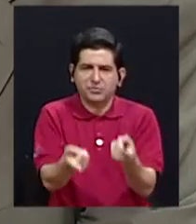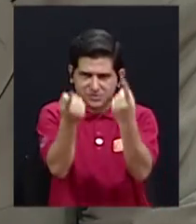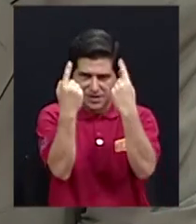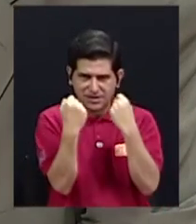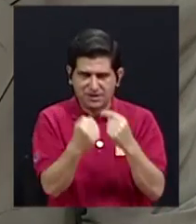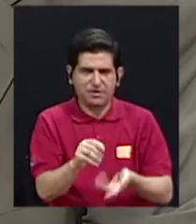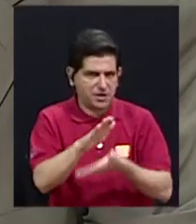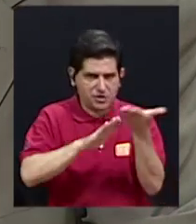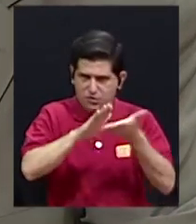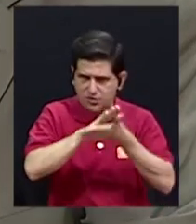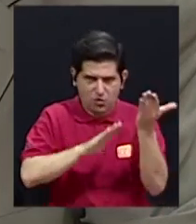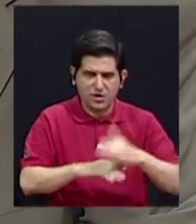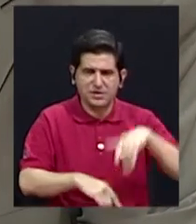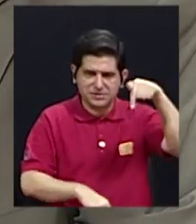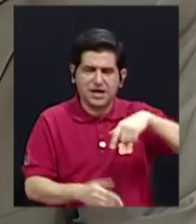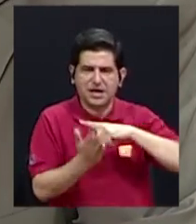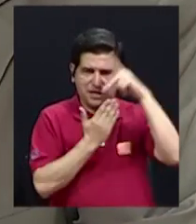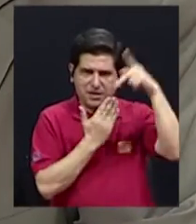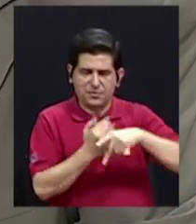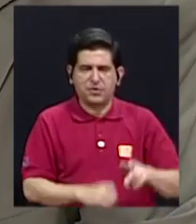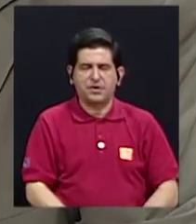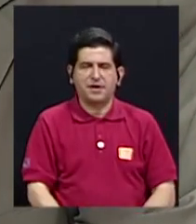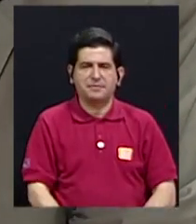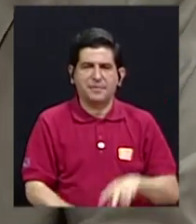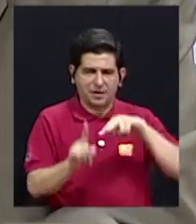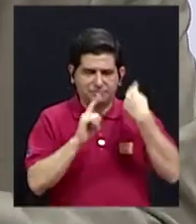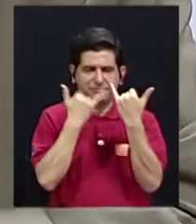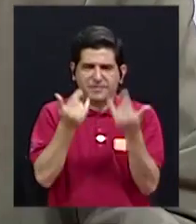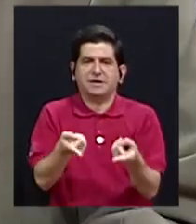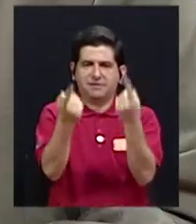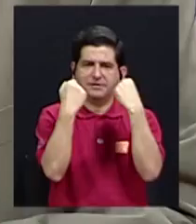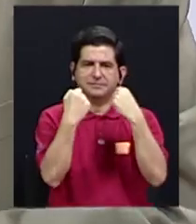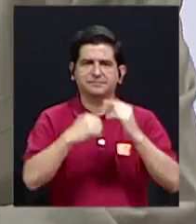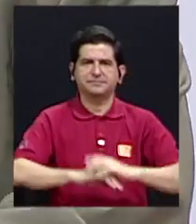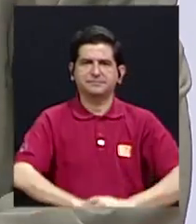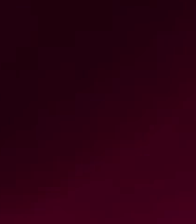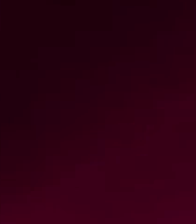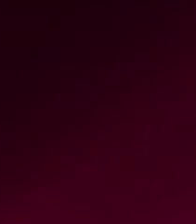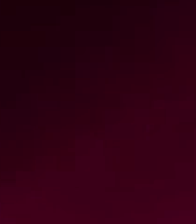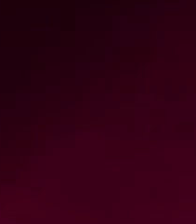no se vayan aquí en su programa puntos de vista te volvemos